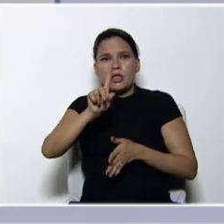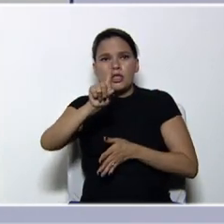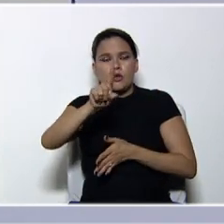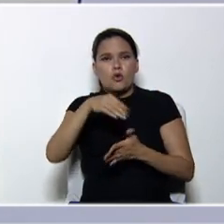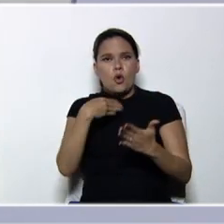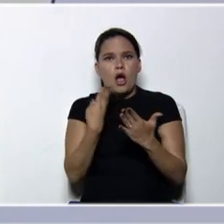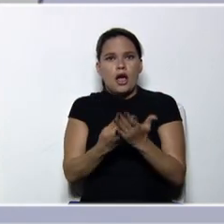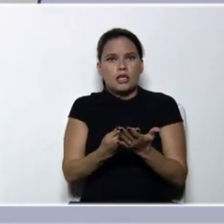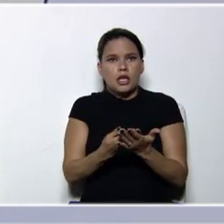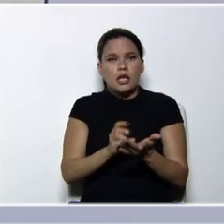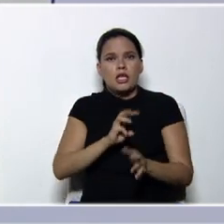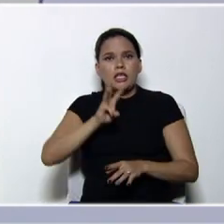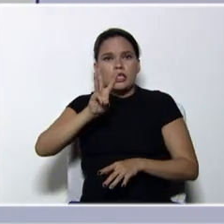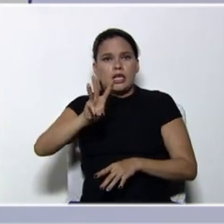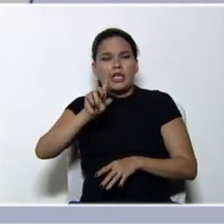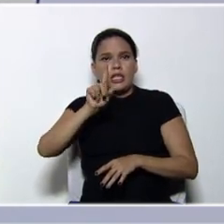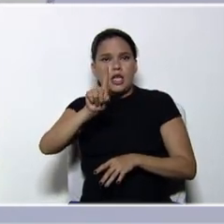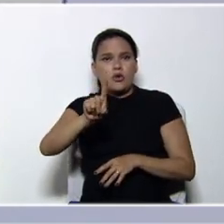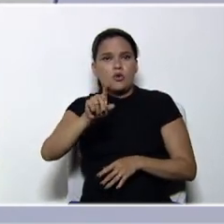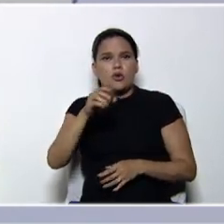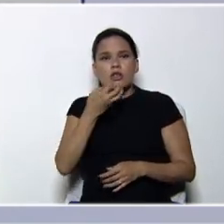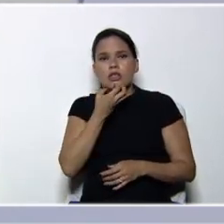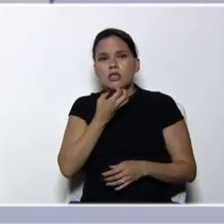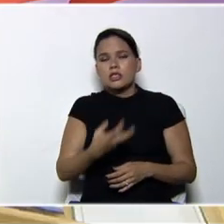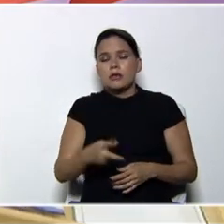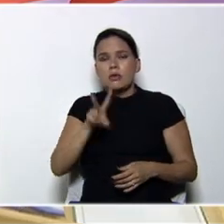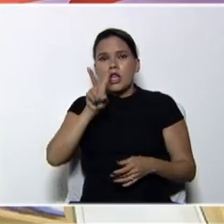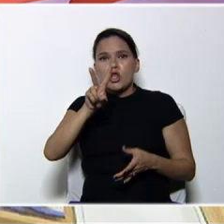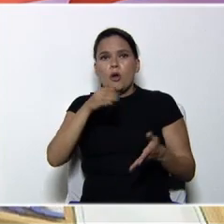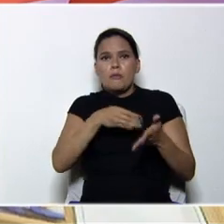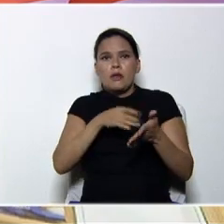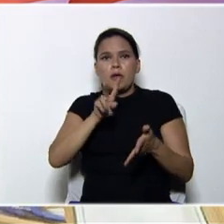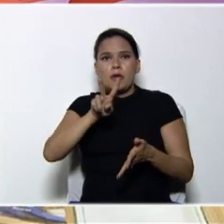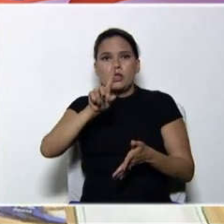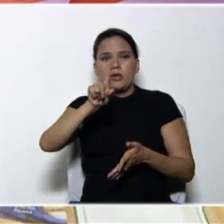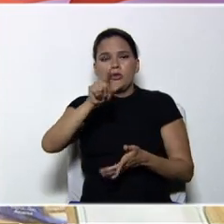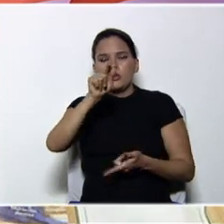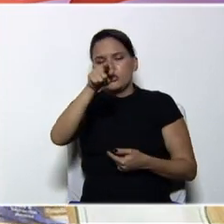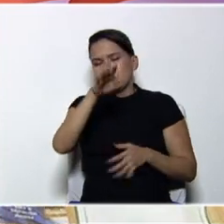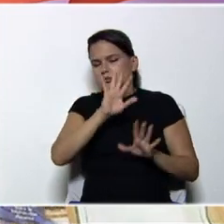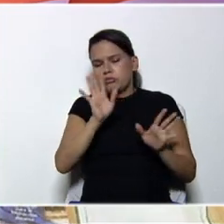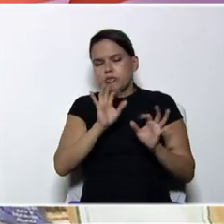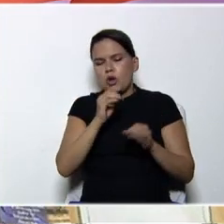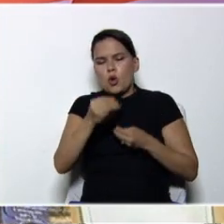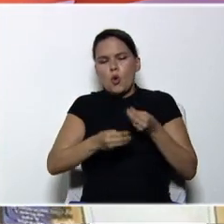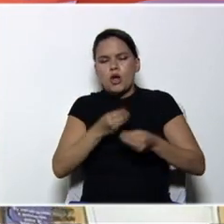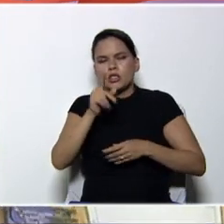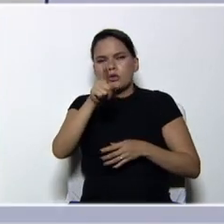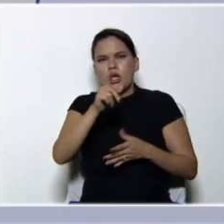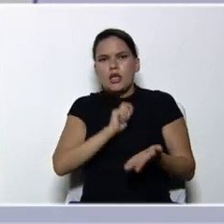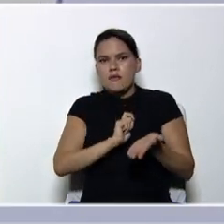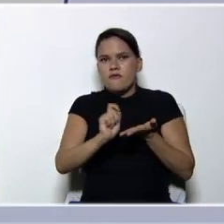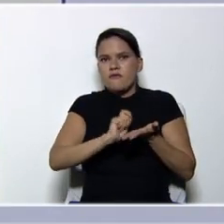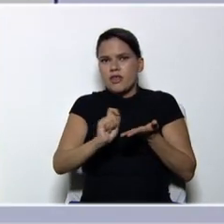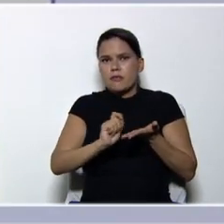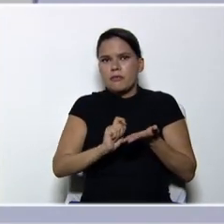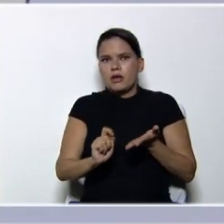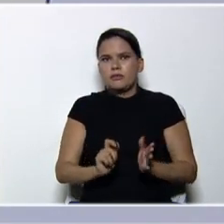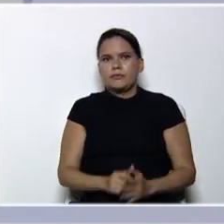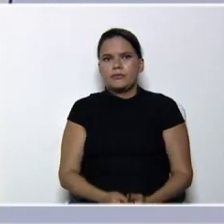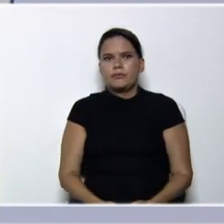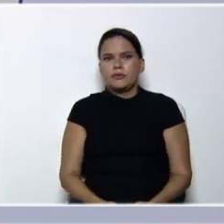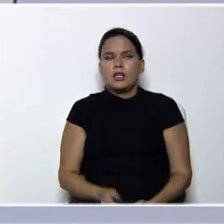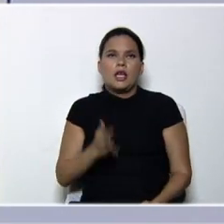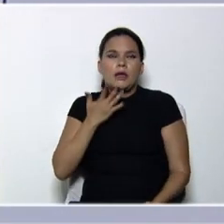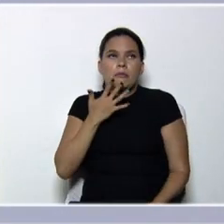hasta el 31 de diciembre de 2021. Eso se lo dejo para ustedes allí. Entonces firman conforme, en este caso